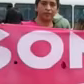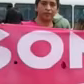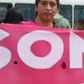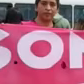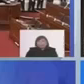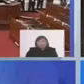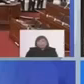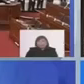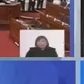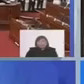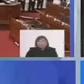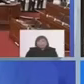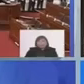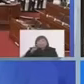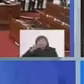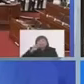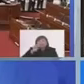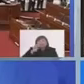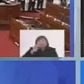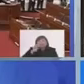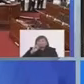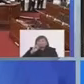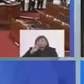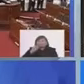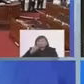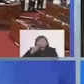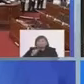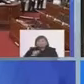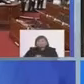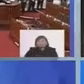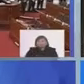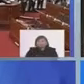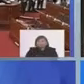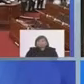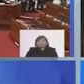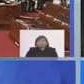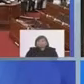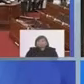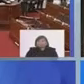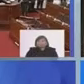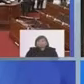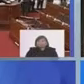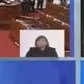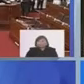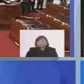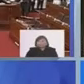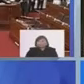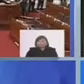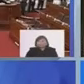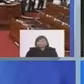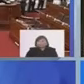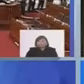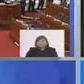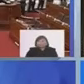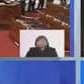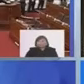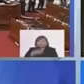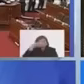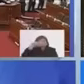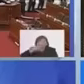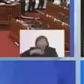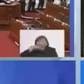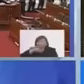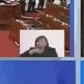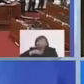chilenos el último mes. Y que más allá de los micros, incluso lo han hecho con 12 charters aéreos que han